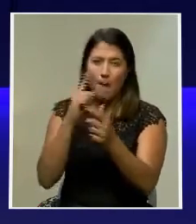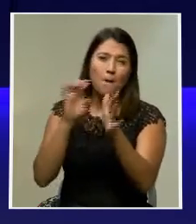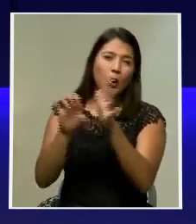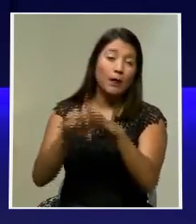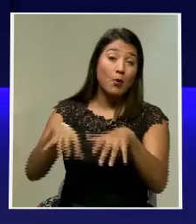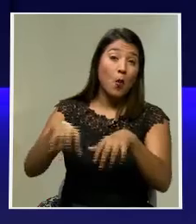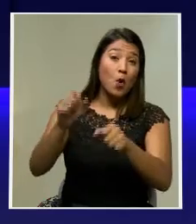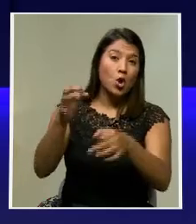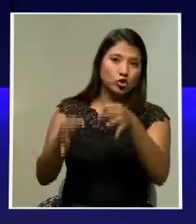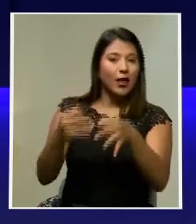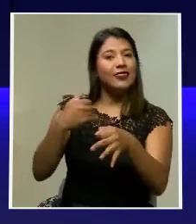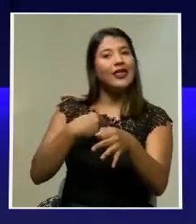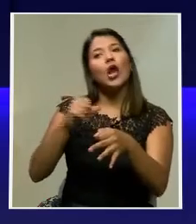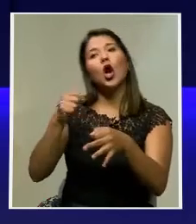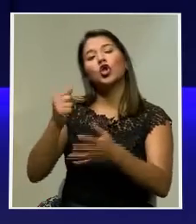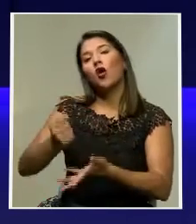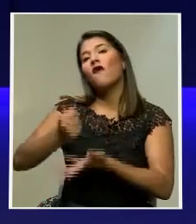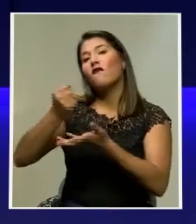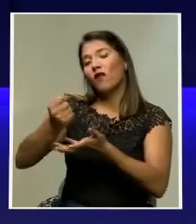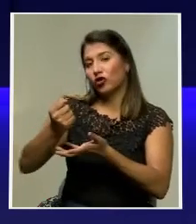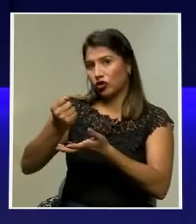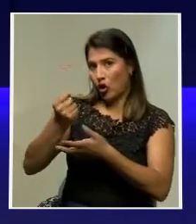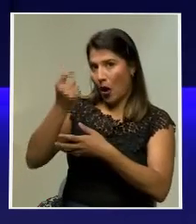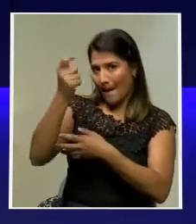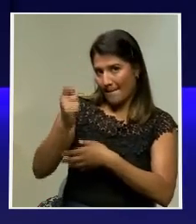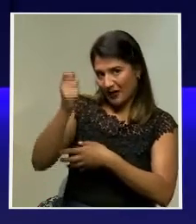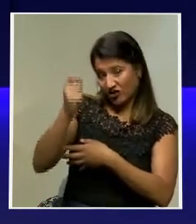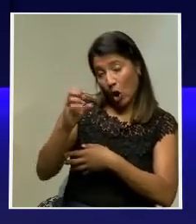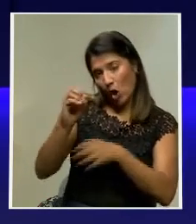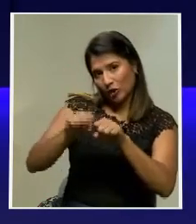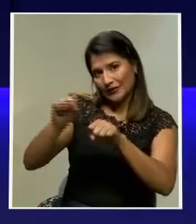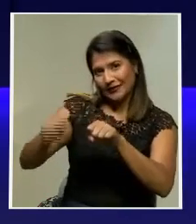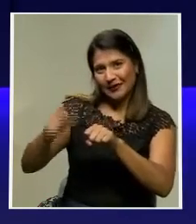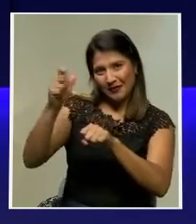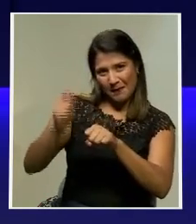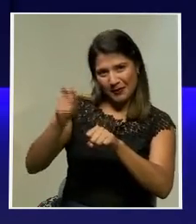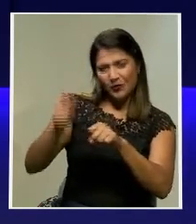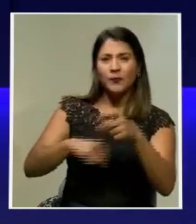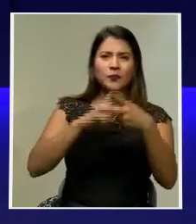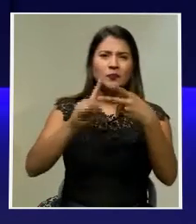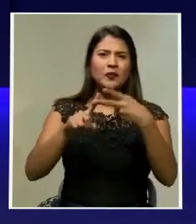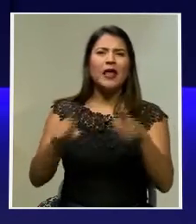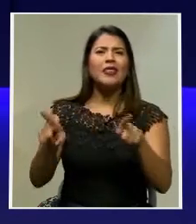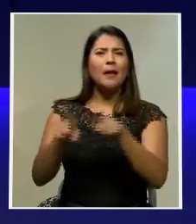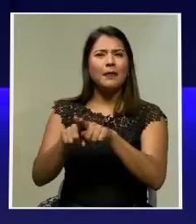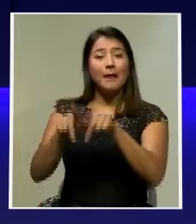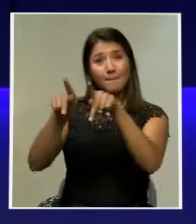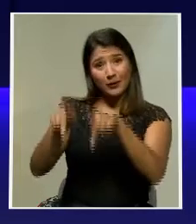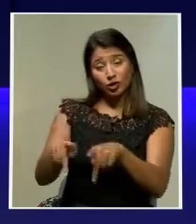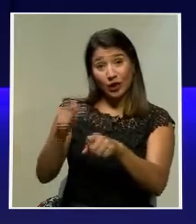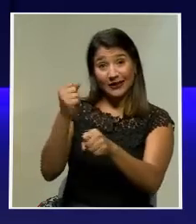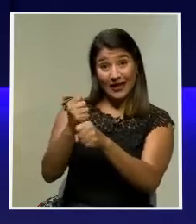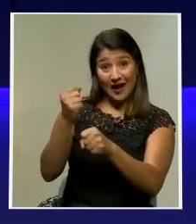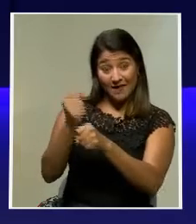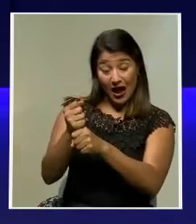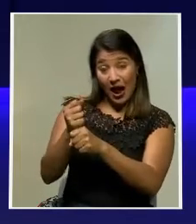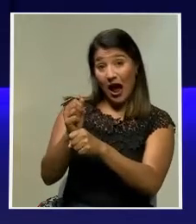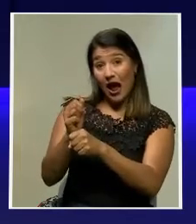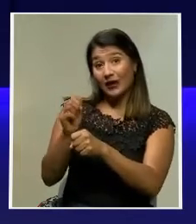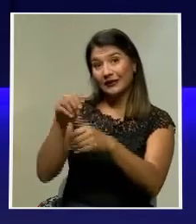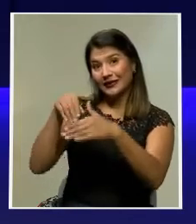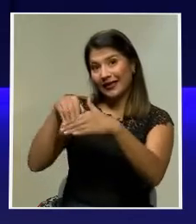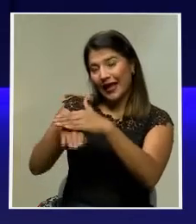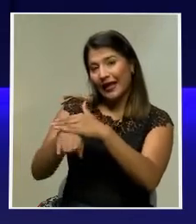Judicial tiene su fondo de pensiones, lo mismo ocurre con quienes trabajan en el ámbito en el sector docente, con